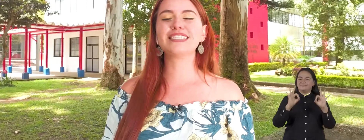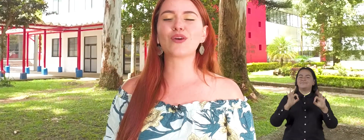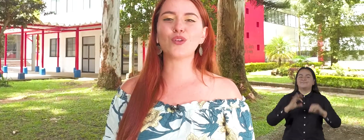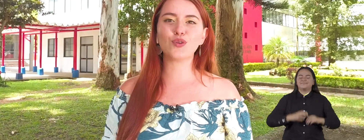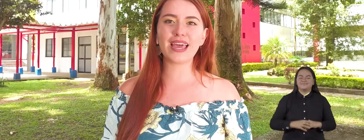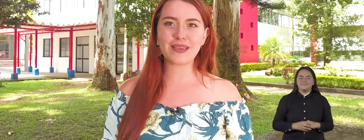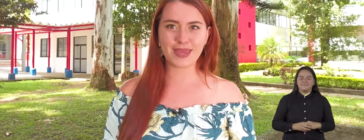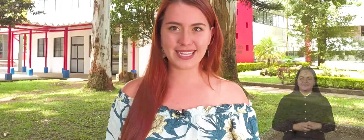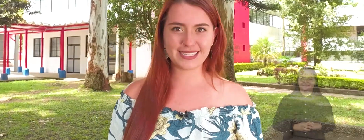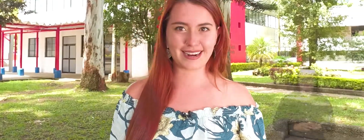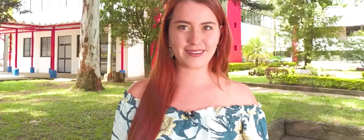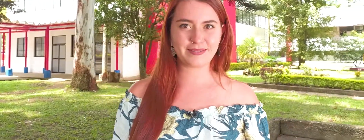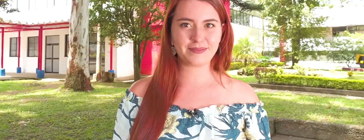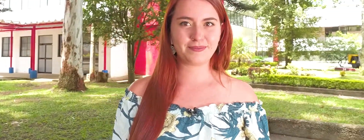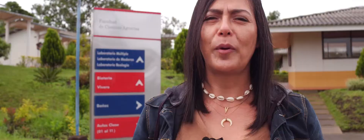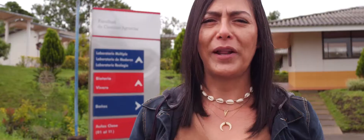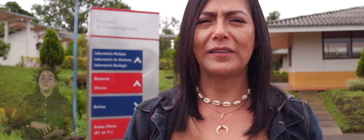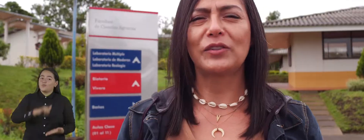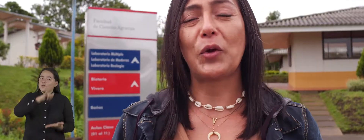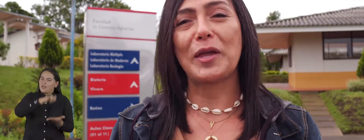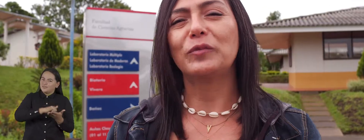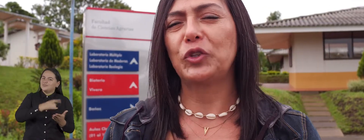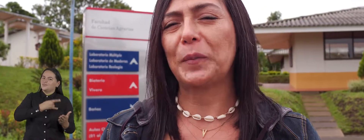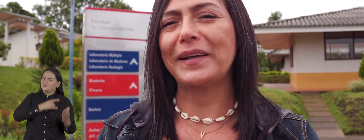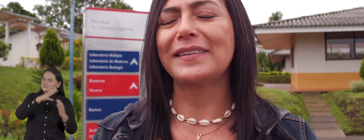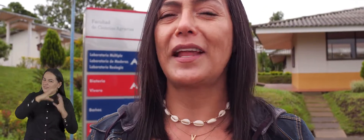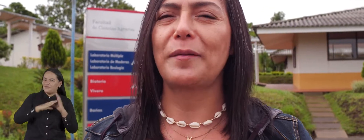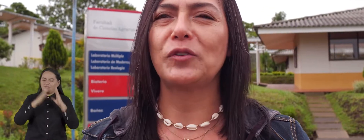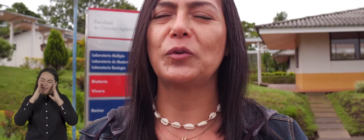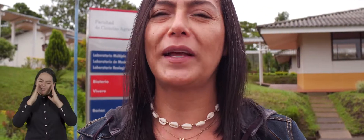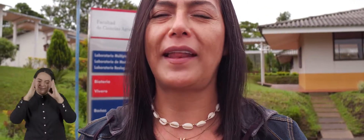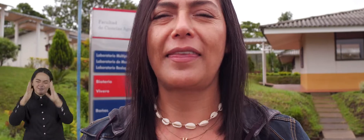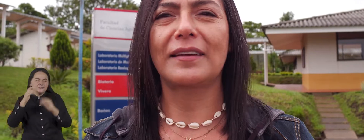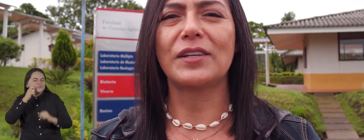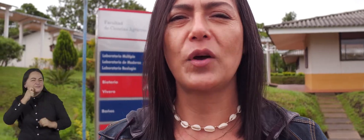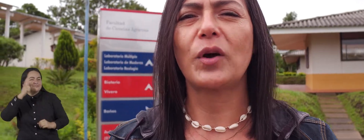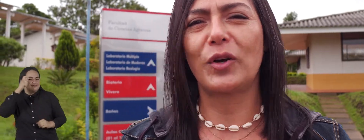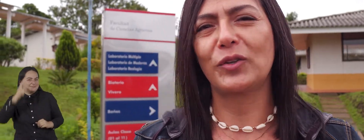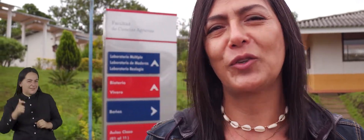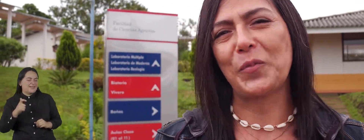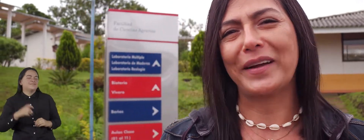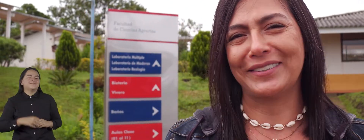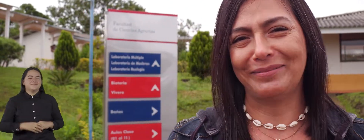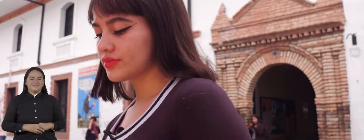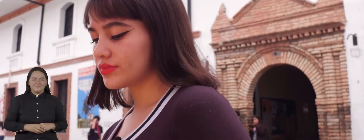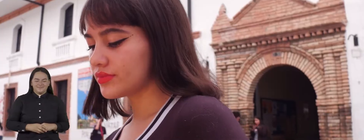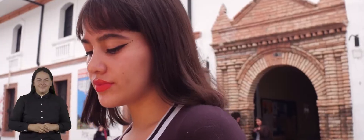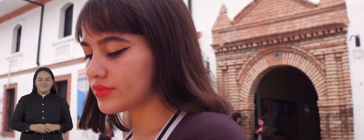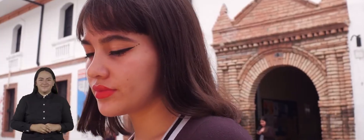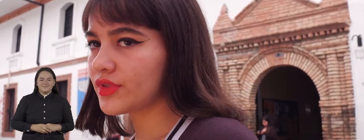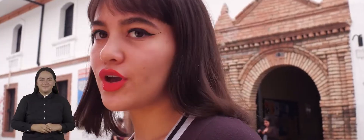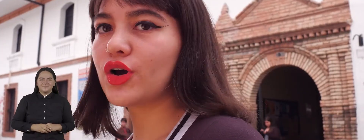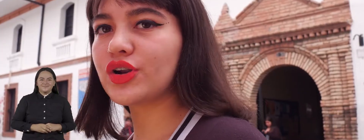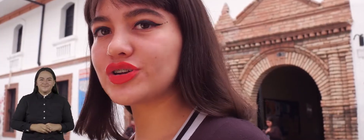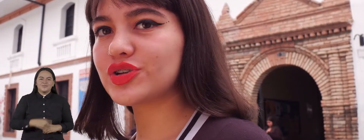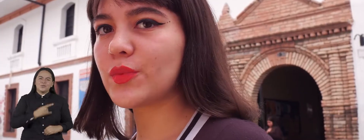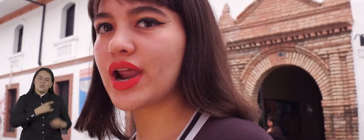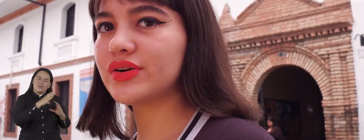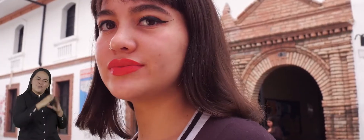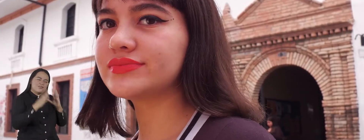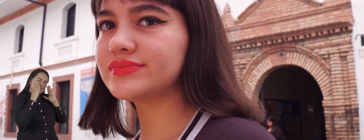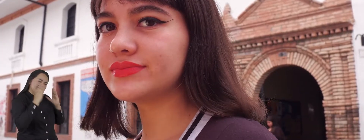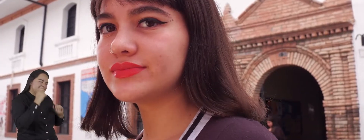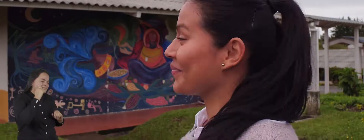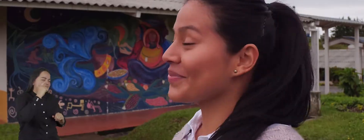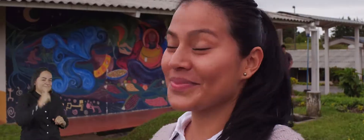las acciones de cultura y bienestar. Por esto y mucho más, tenemos una acreditación con Rostro Humano. Con